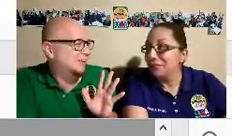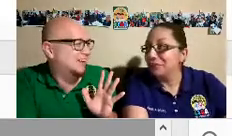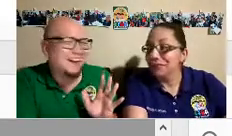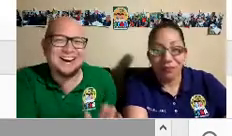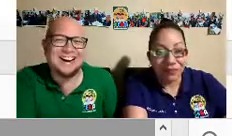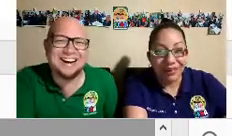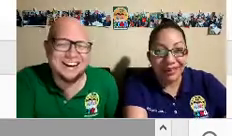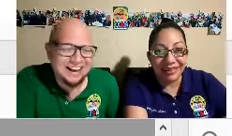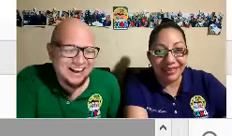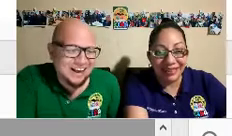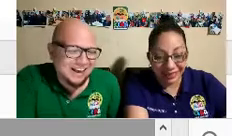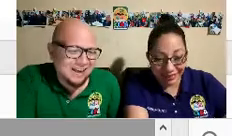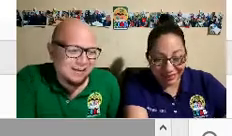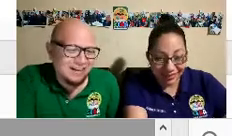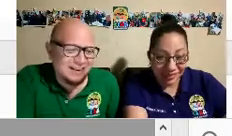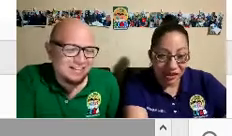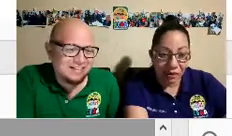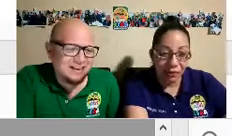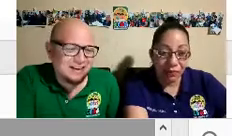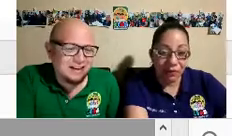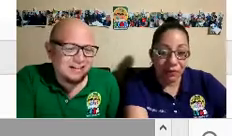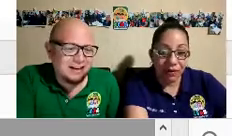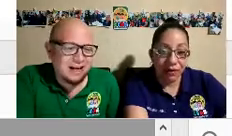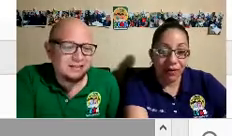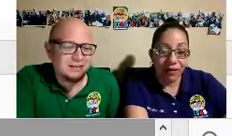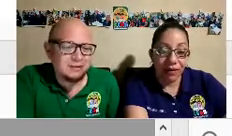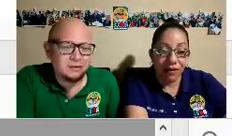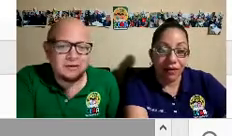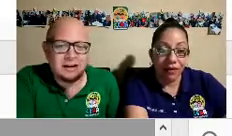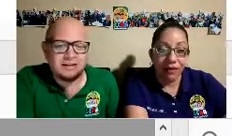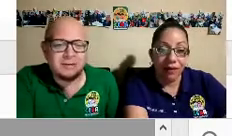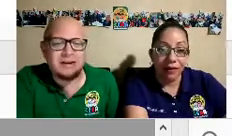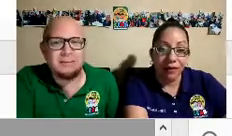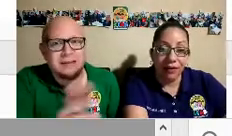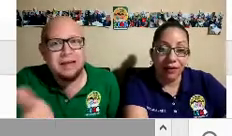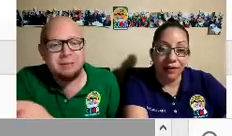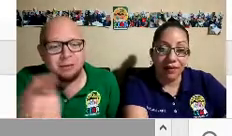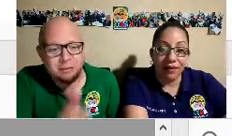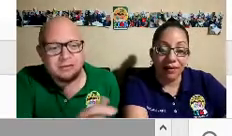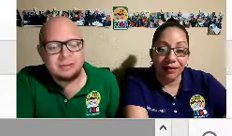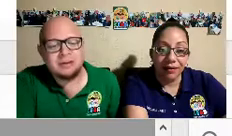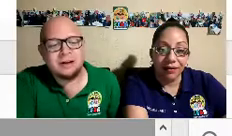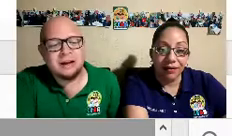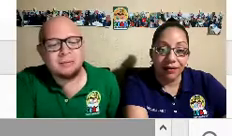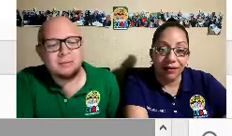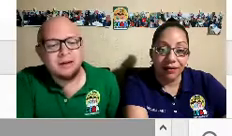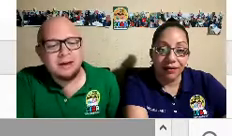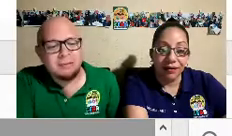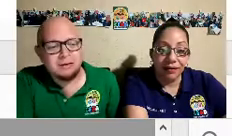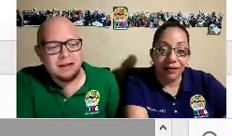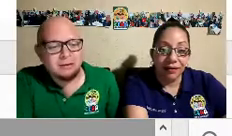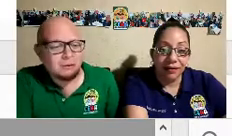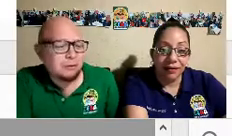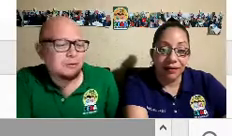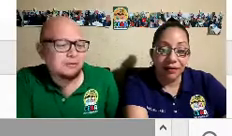Para empezar. Y bien, sería este, ¿no? No sé si se alcanza a ver en pantalla, porque pues estamos desde la laptop,